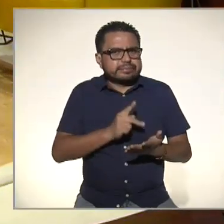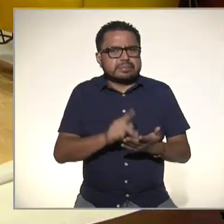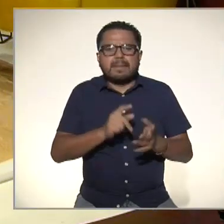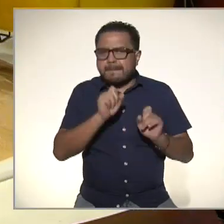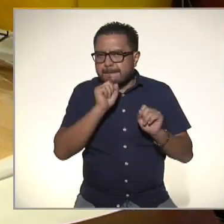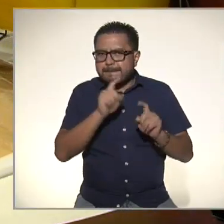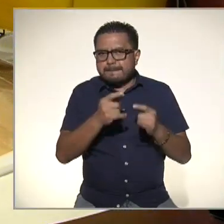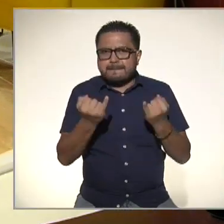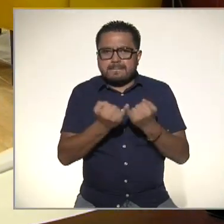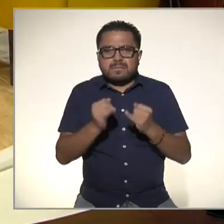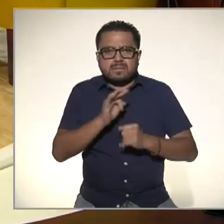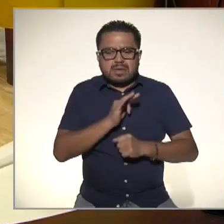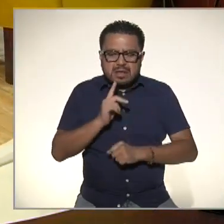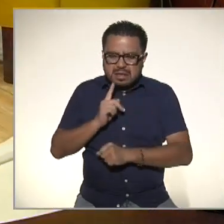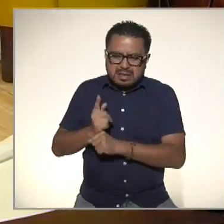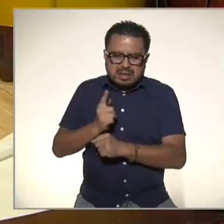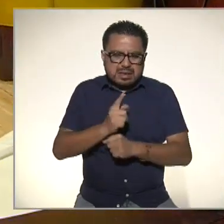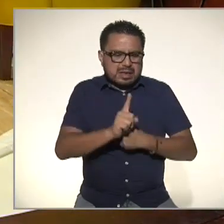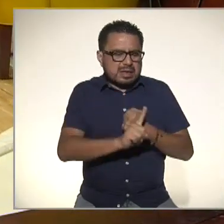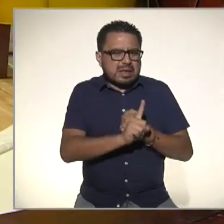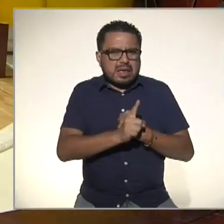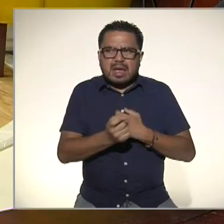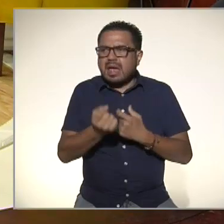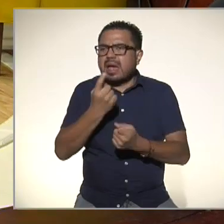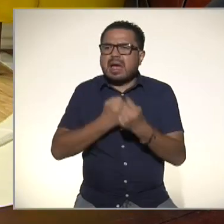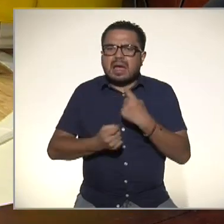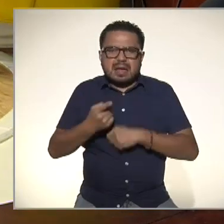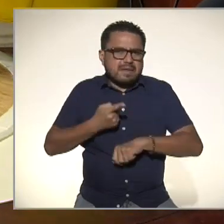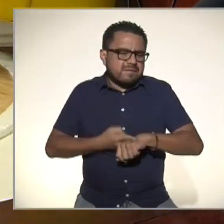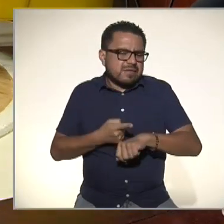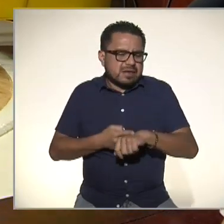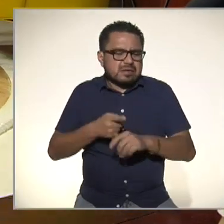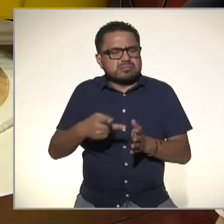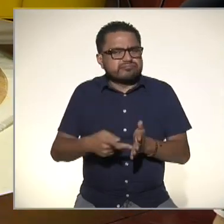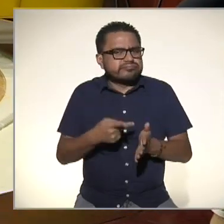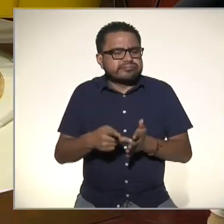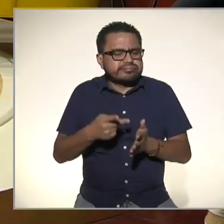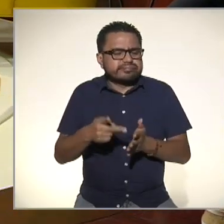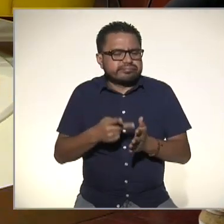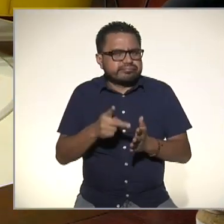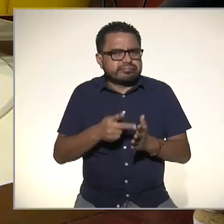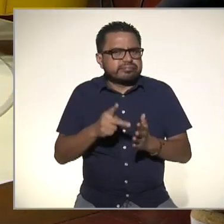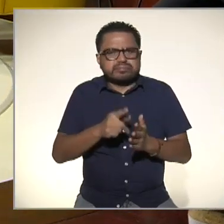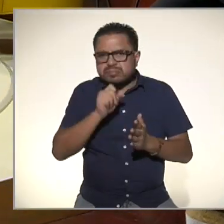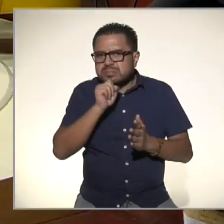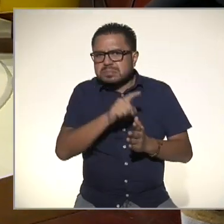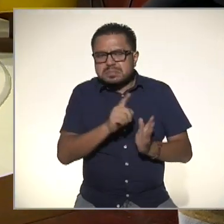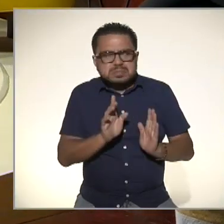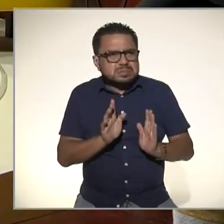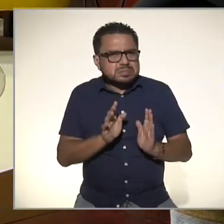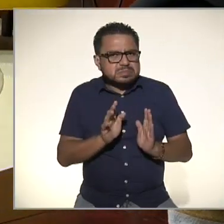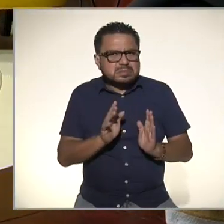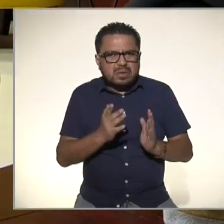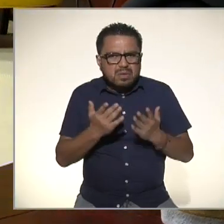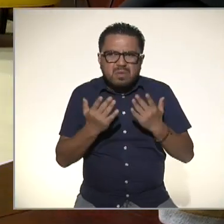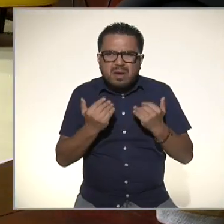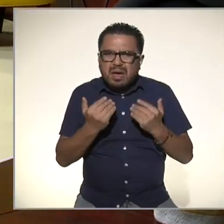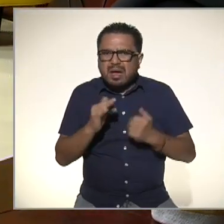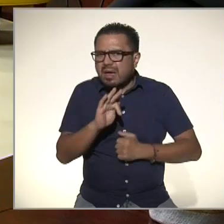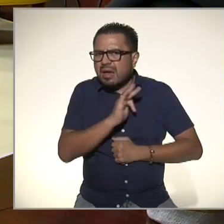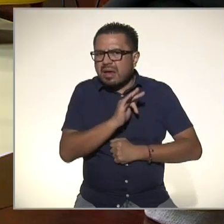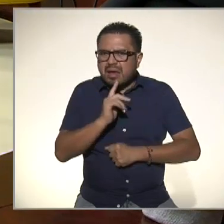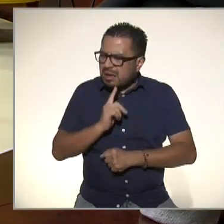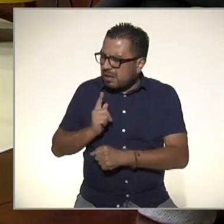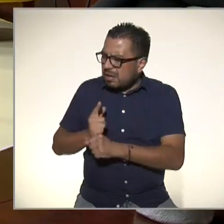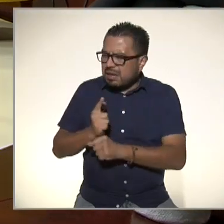también se puede ver mermado por algunas enfermedades que en muchas de las veces ni siquiera se pueden